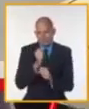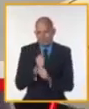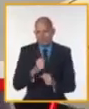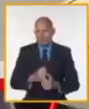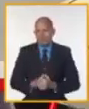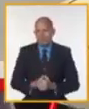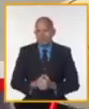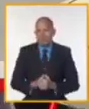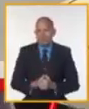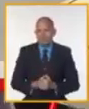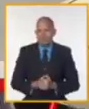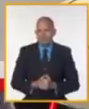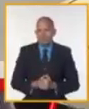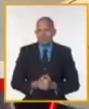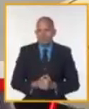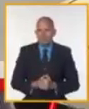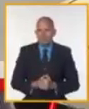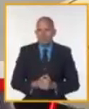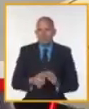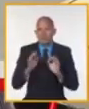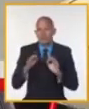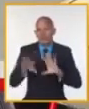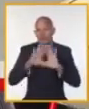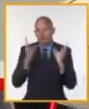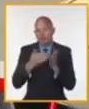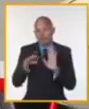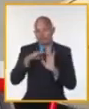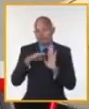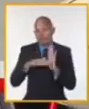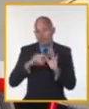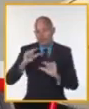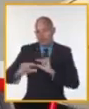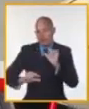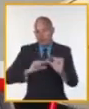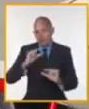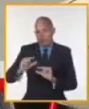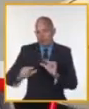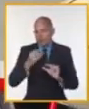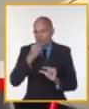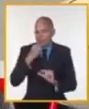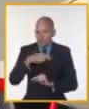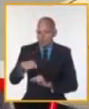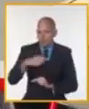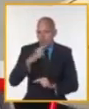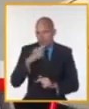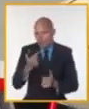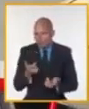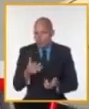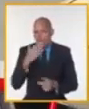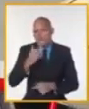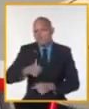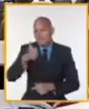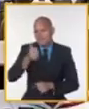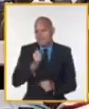progresivamente como medidas que irán contribuyendo a la mejora de esa capacidad adquisitiva.